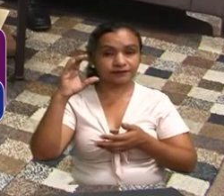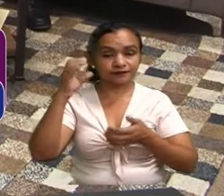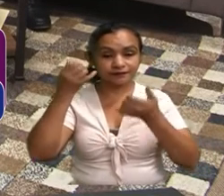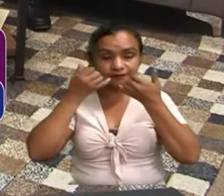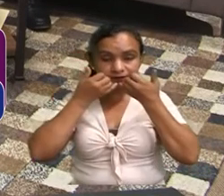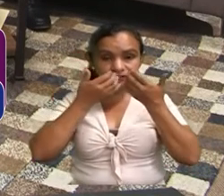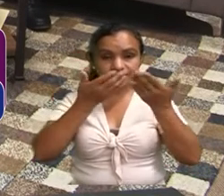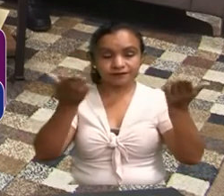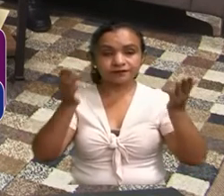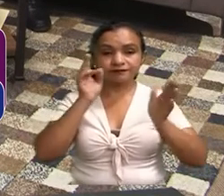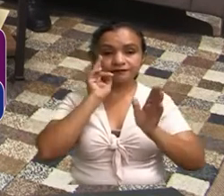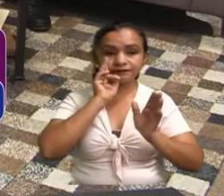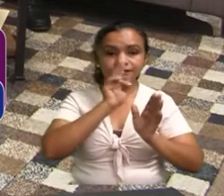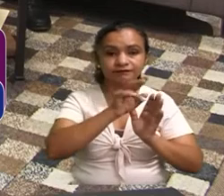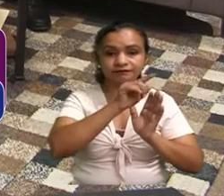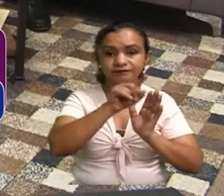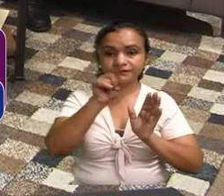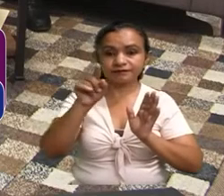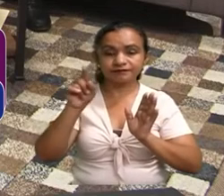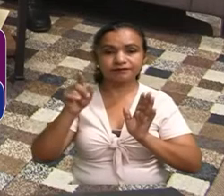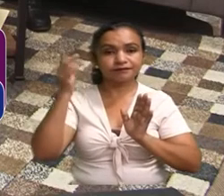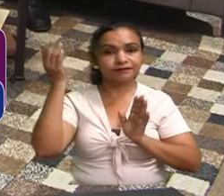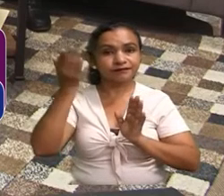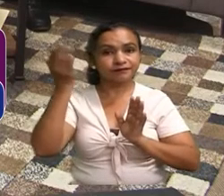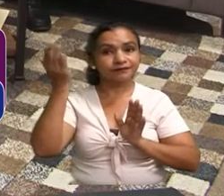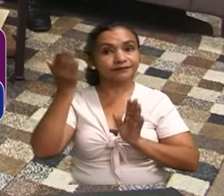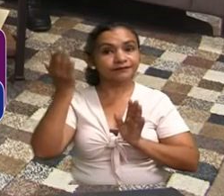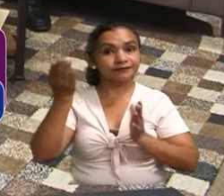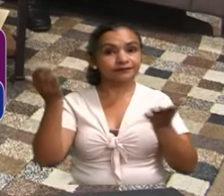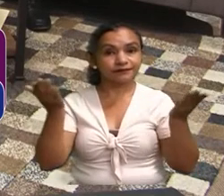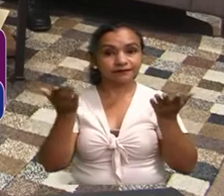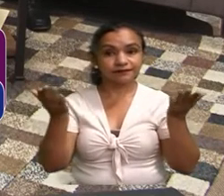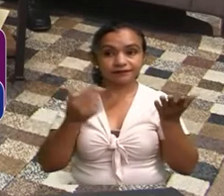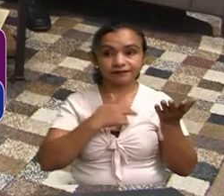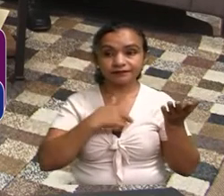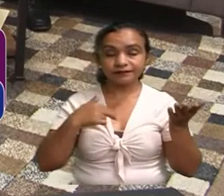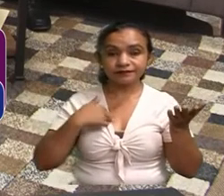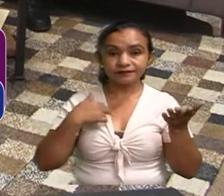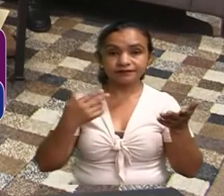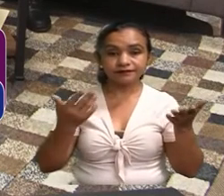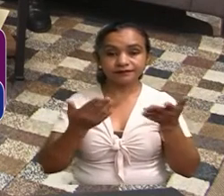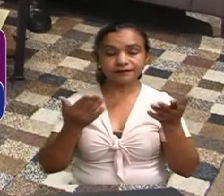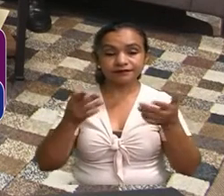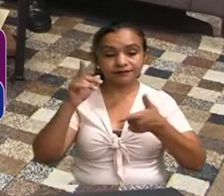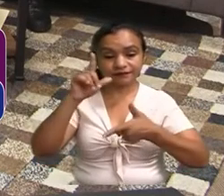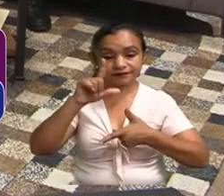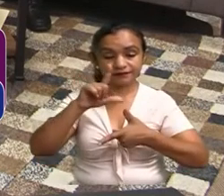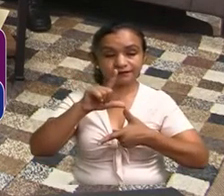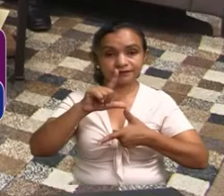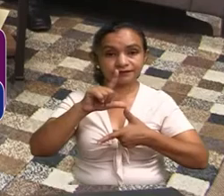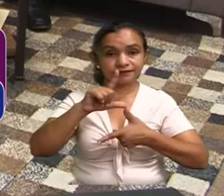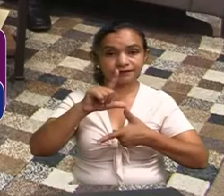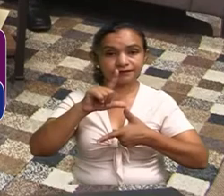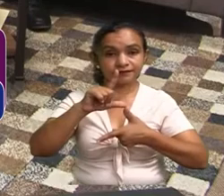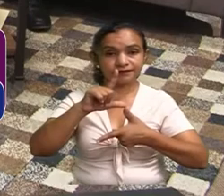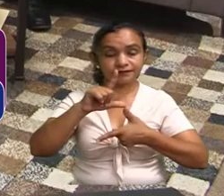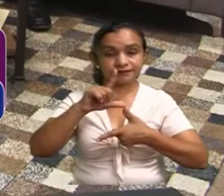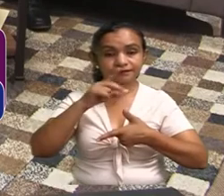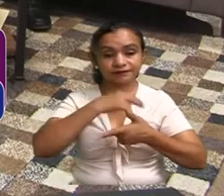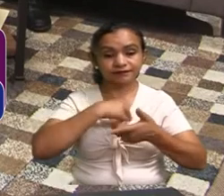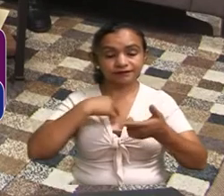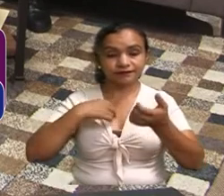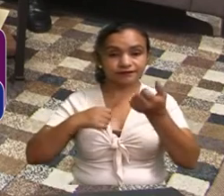donde identificamos a estos expositores de corte latinoamericano, y hay un apoyo,